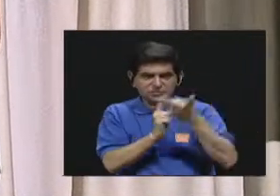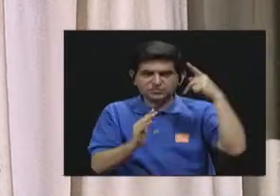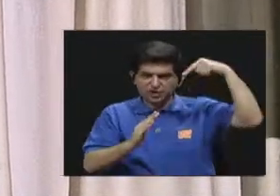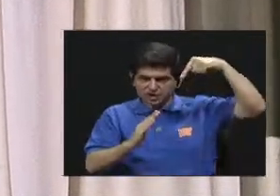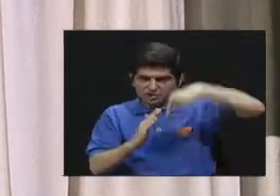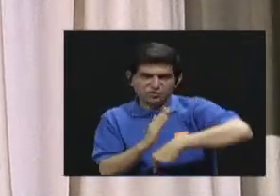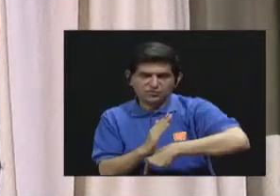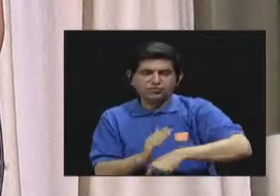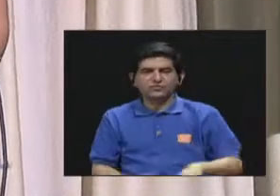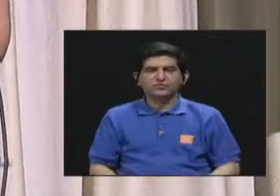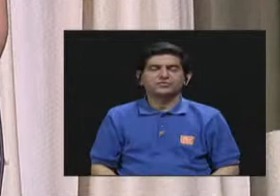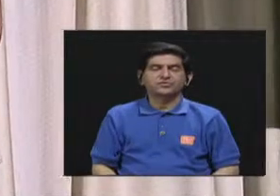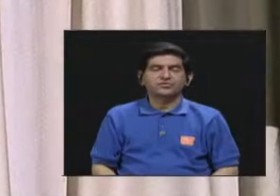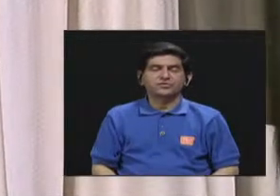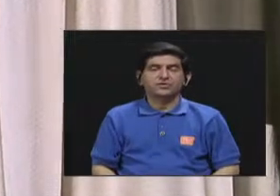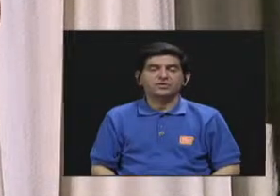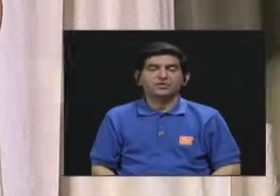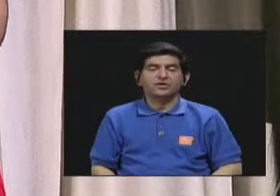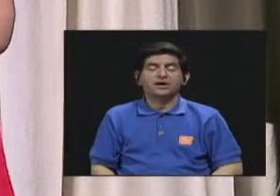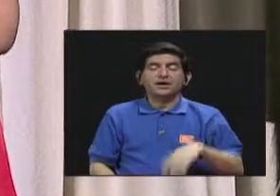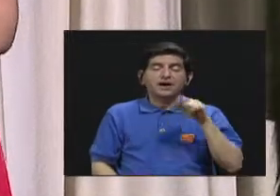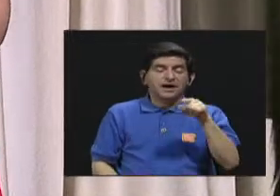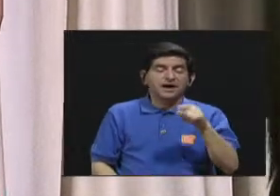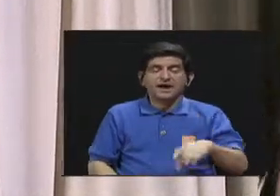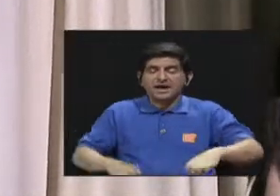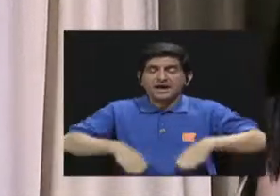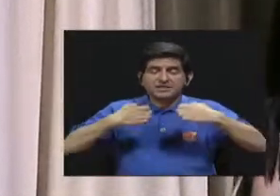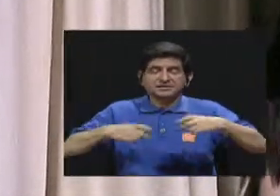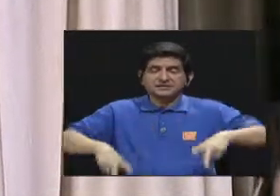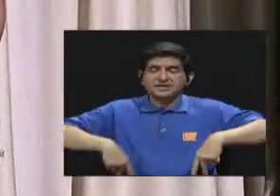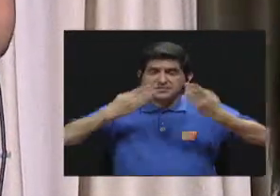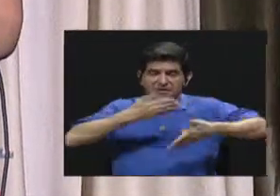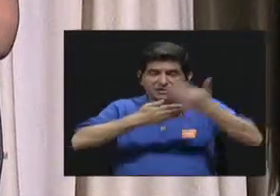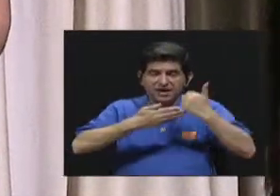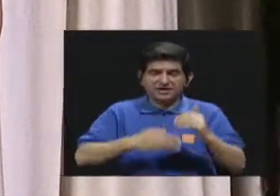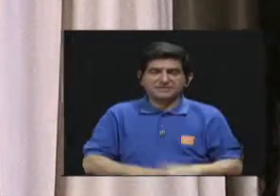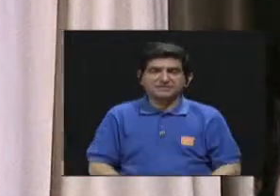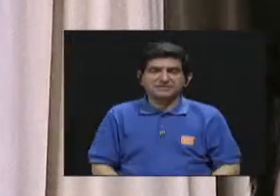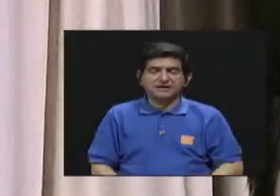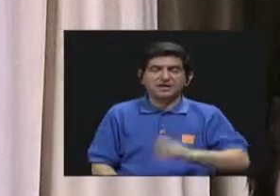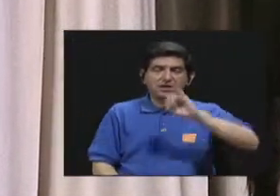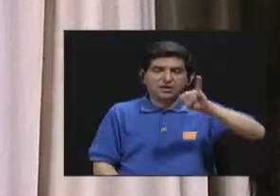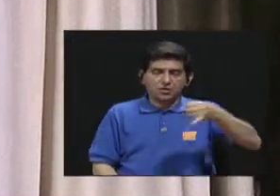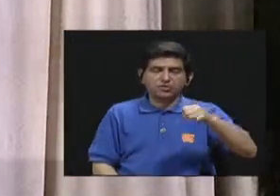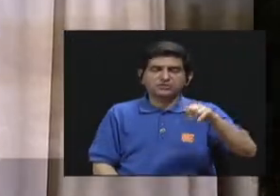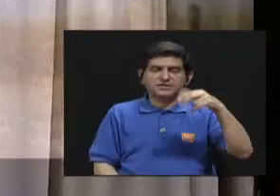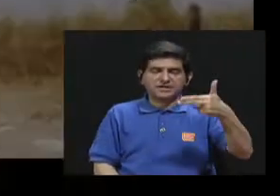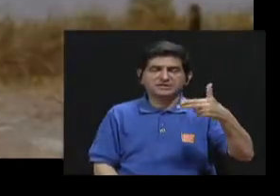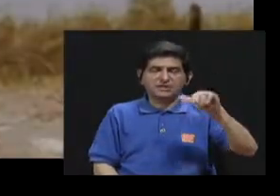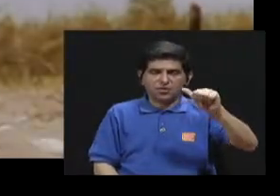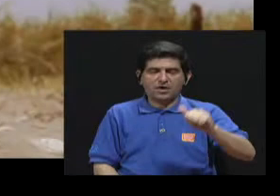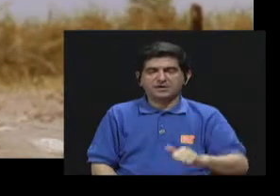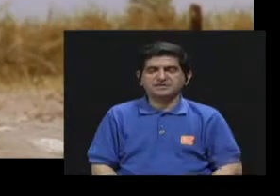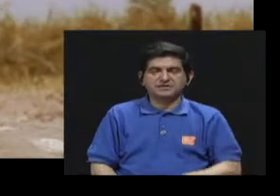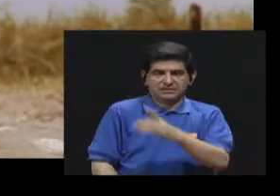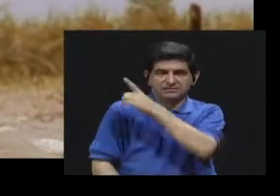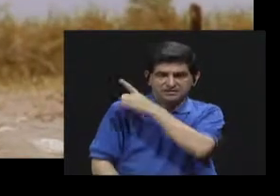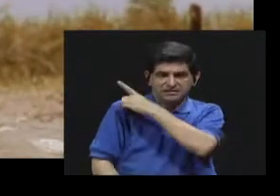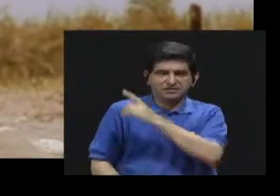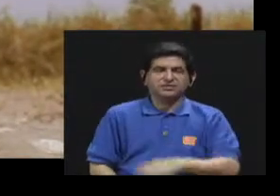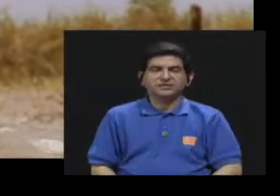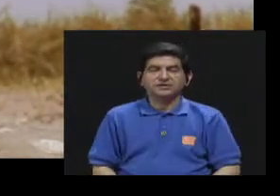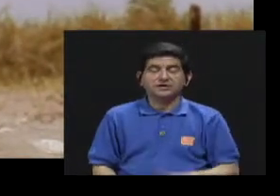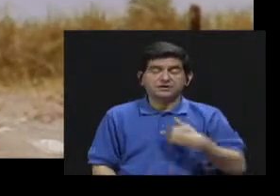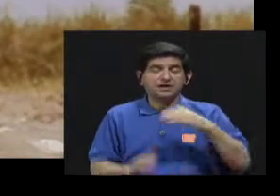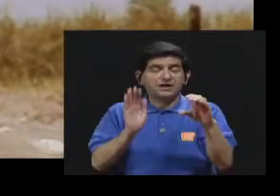profundas. Las que en vida fueran, dirigido por Xavier Irigibel y José Chisco Arce. Este tiene